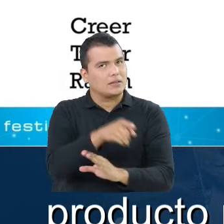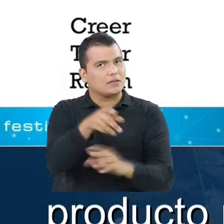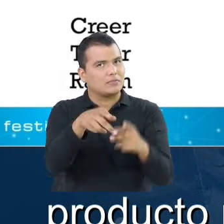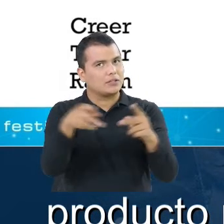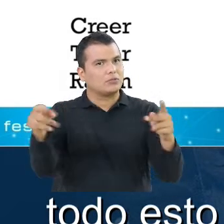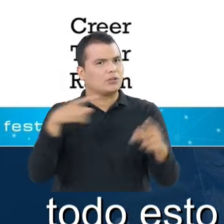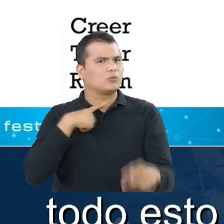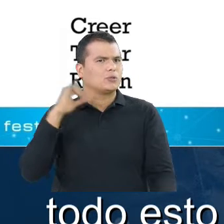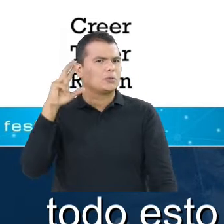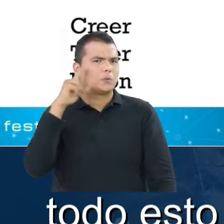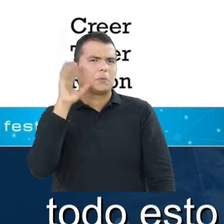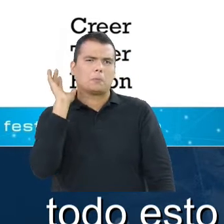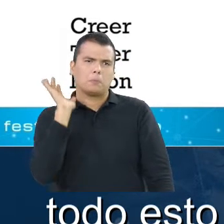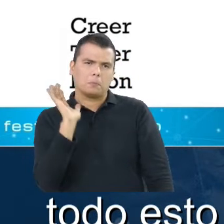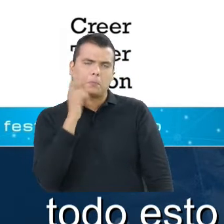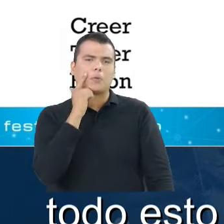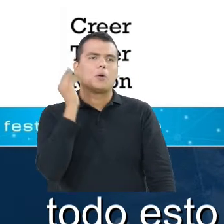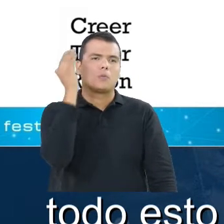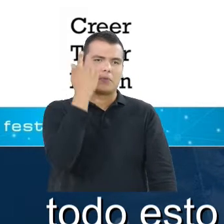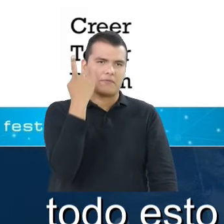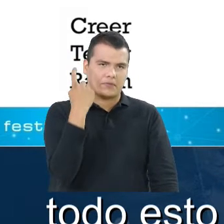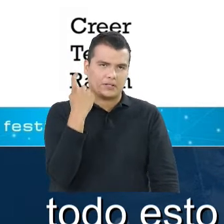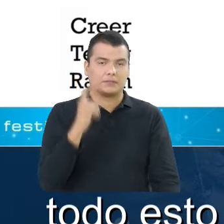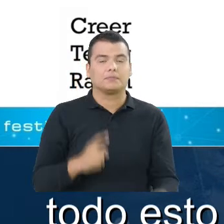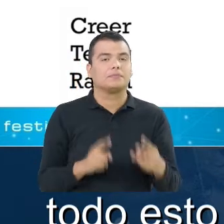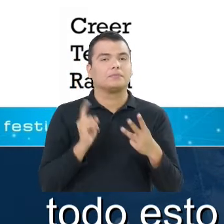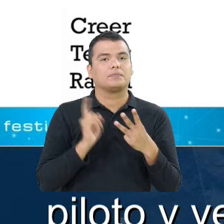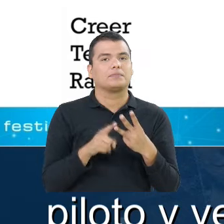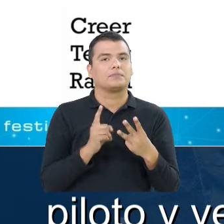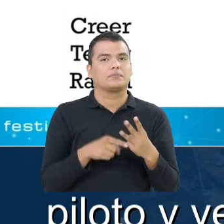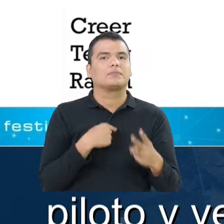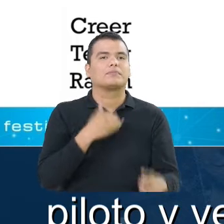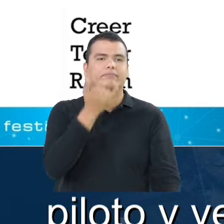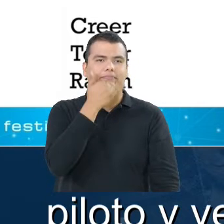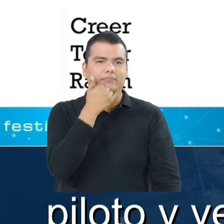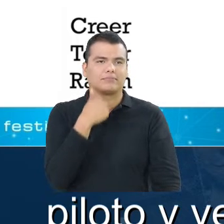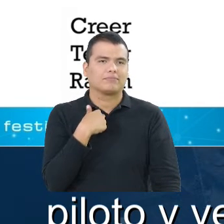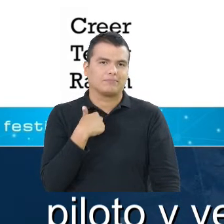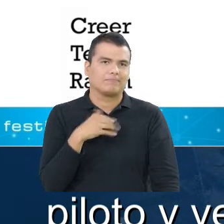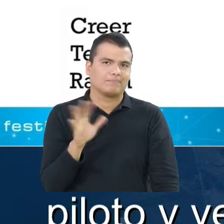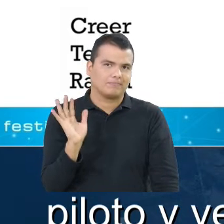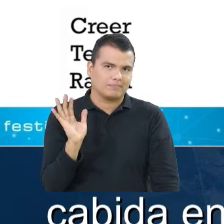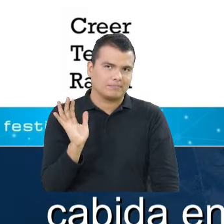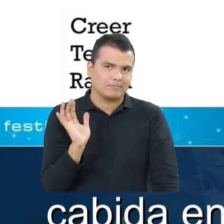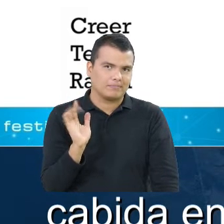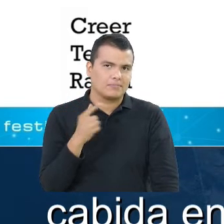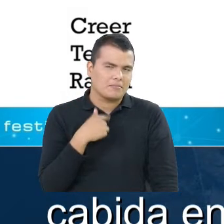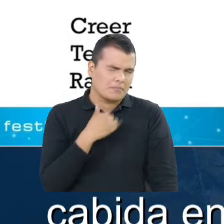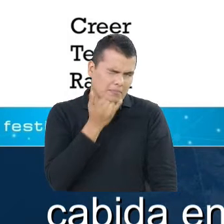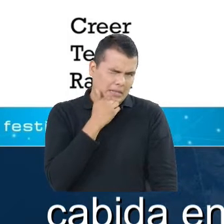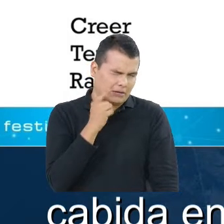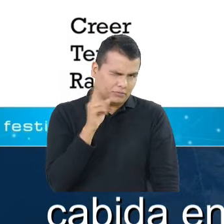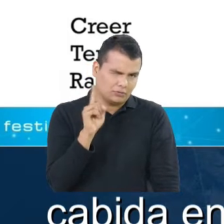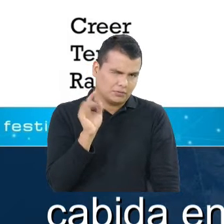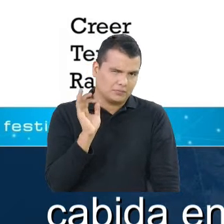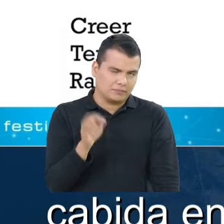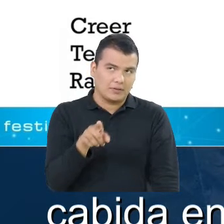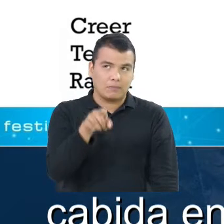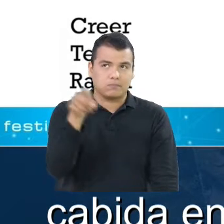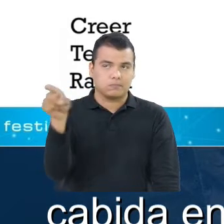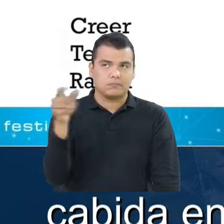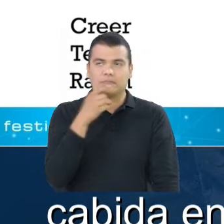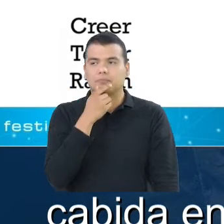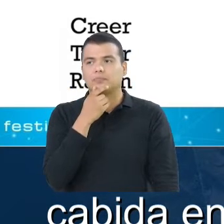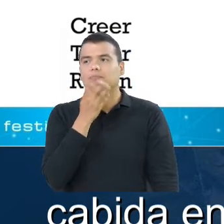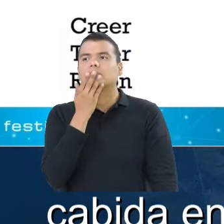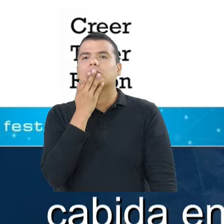tiene o no cabida en el mercado. Y finalmente, un grave error, en nuestro caso no lo cometimos tanto, pero suele pasar, es competir por